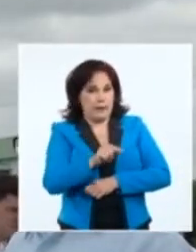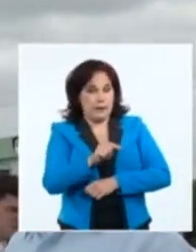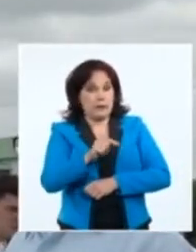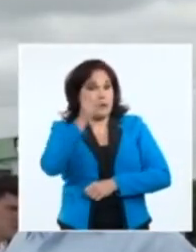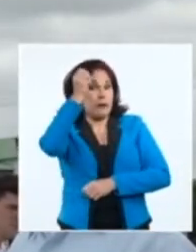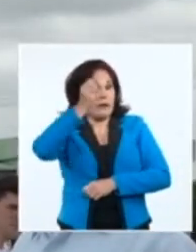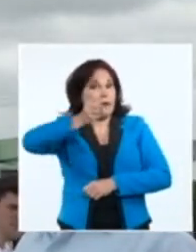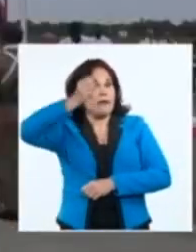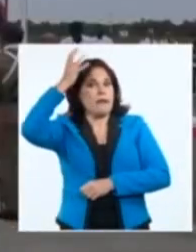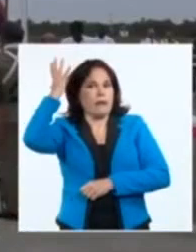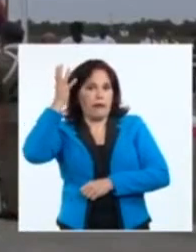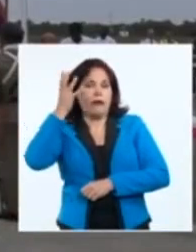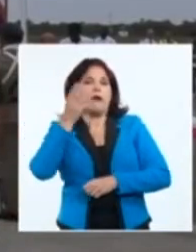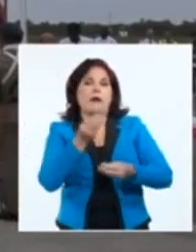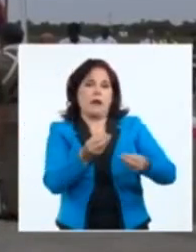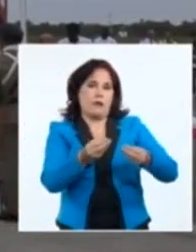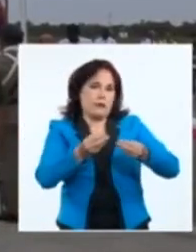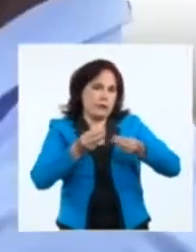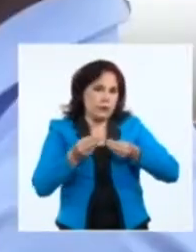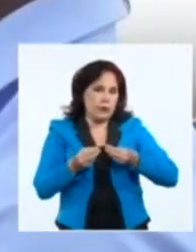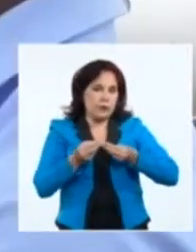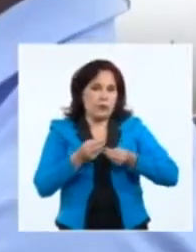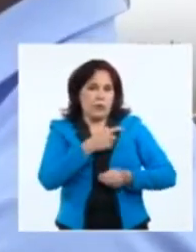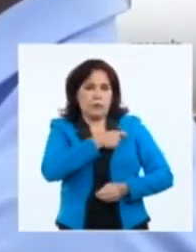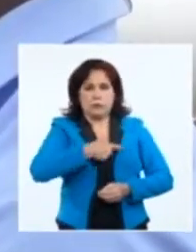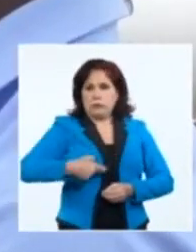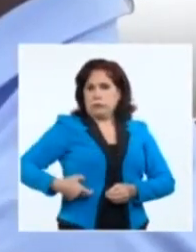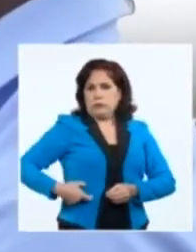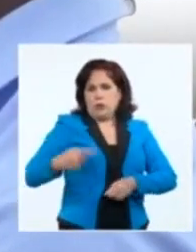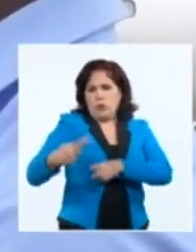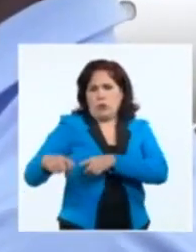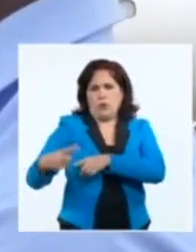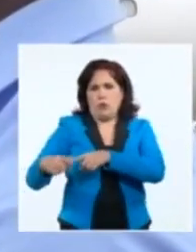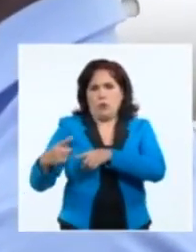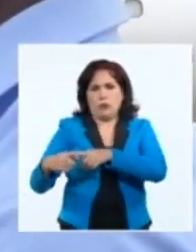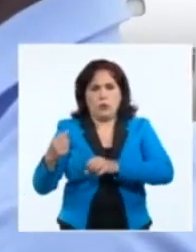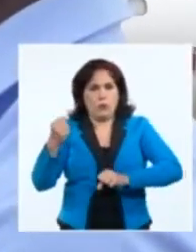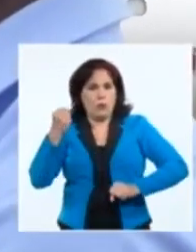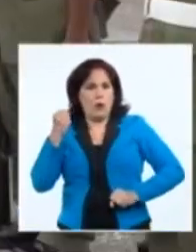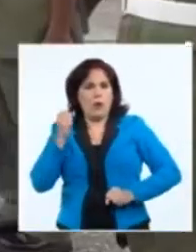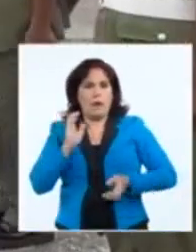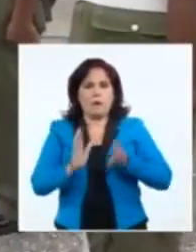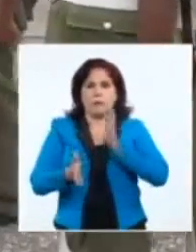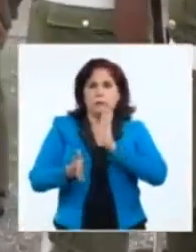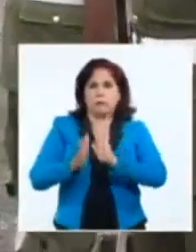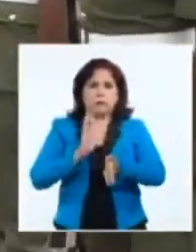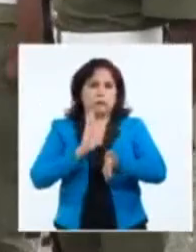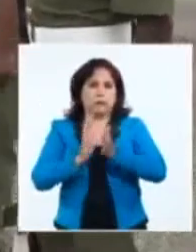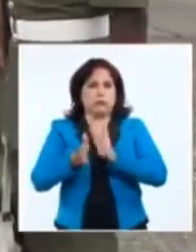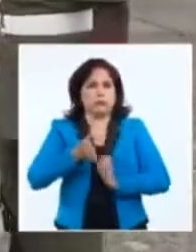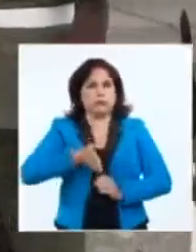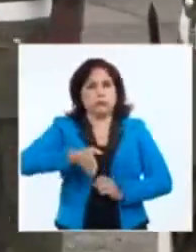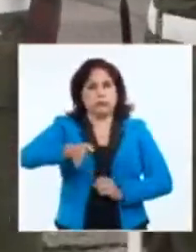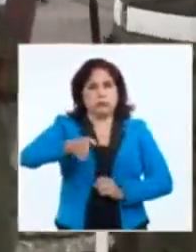los honores correspondientes a su alta investidura y pasó revista a la guardia formada en su honor.